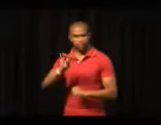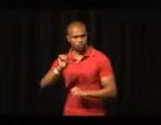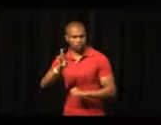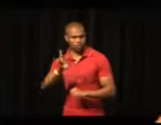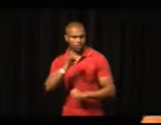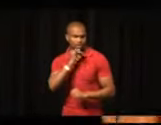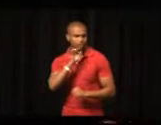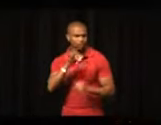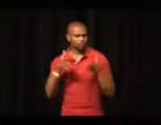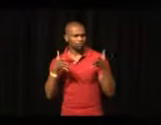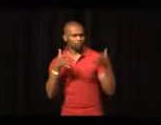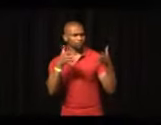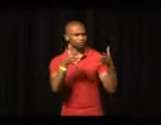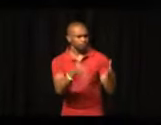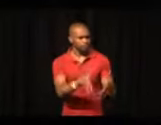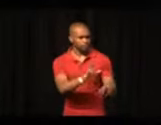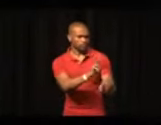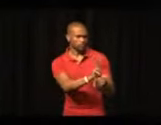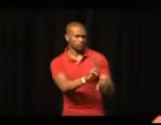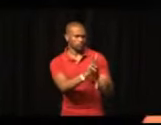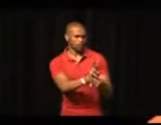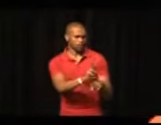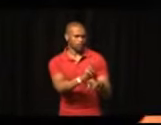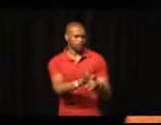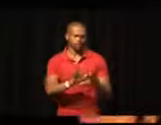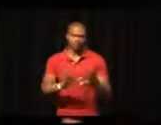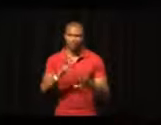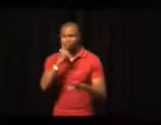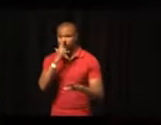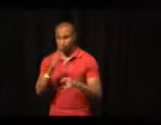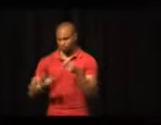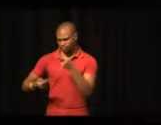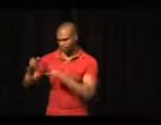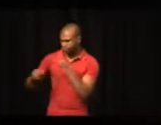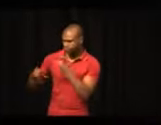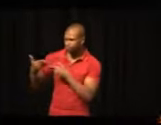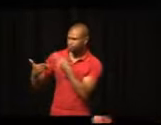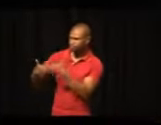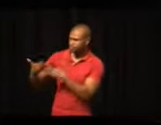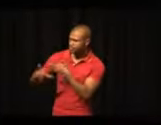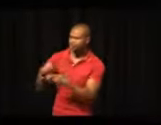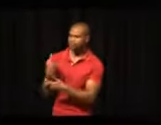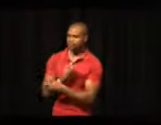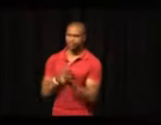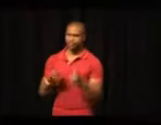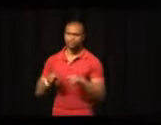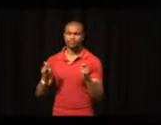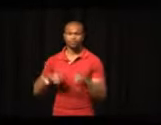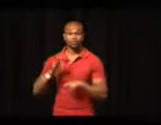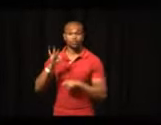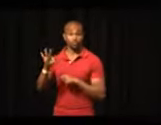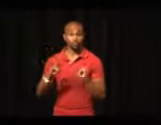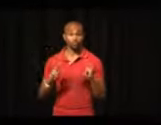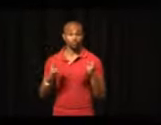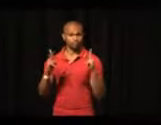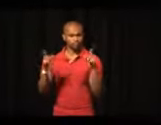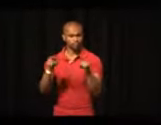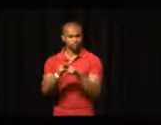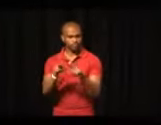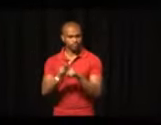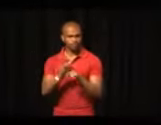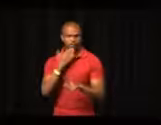que no se enfoque simplemente la cuestión como un cuidado. Y con esa discusión nosotros tenemos que conseguir algunas conquistas